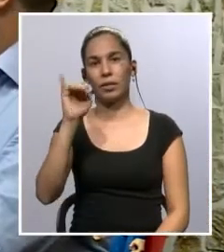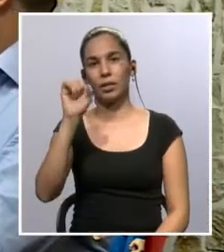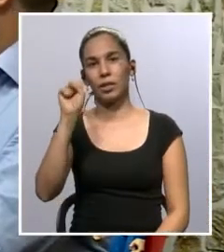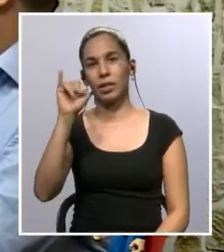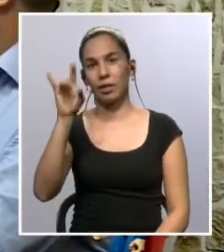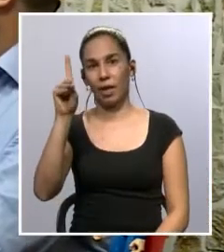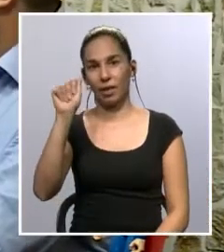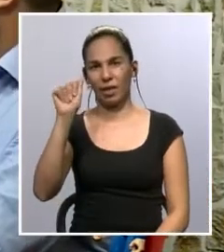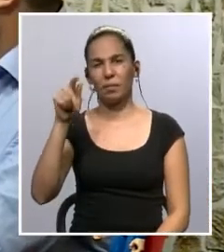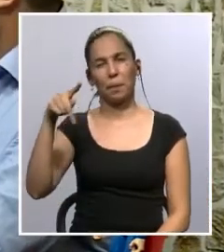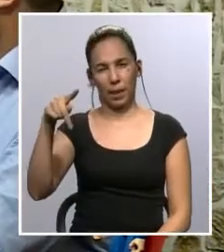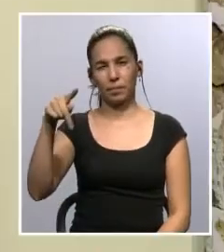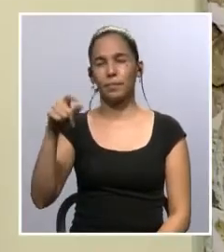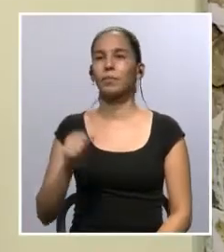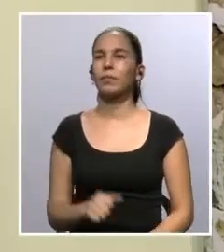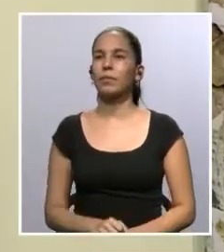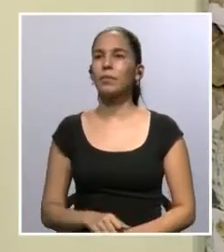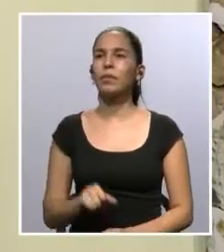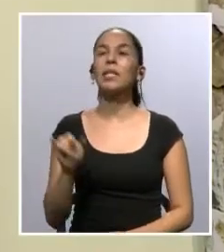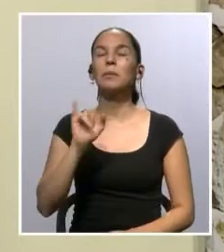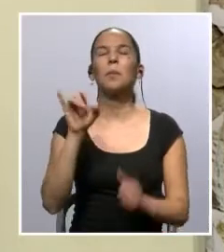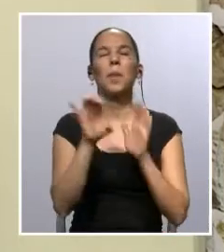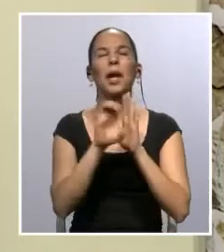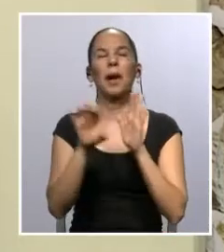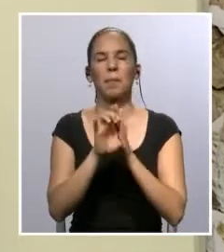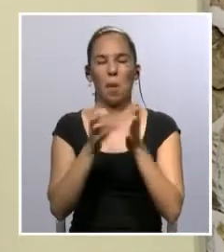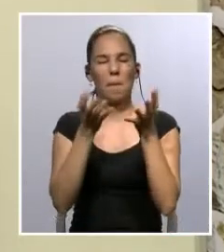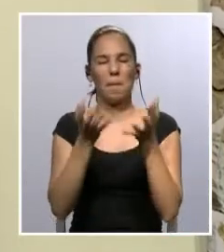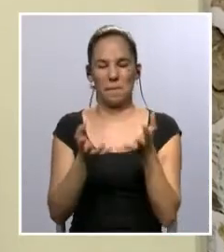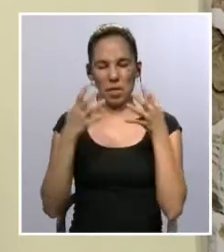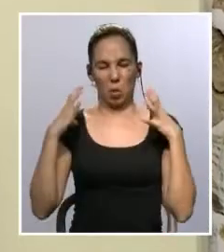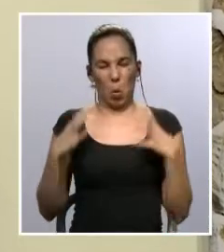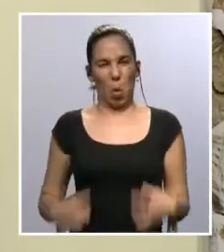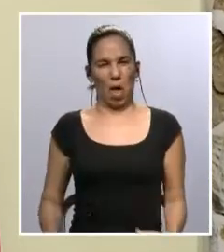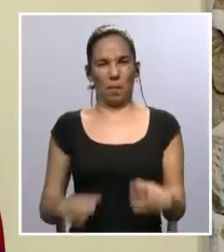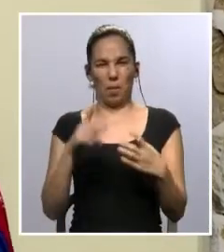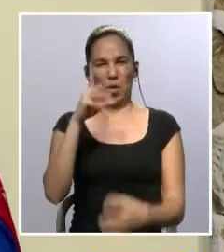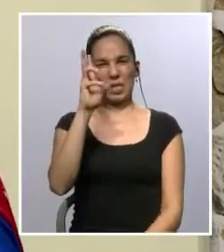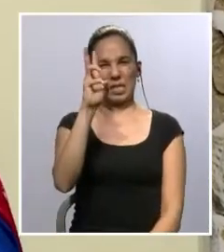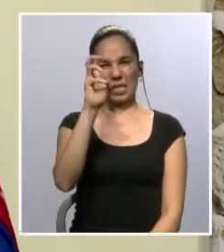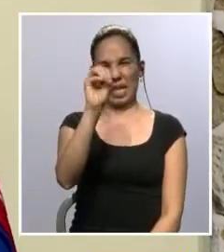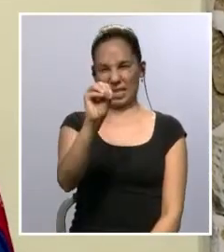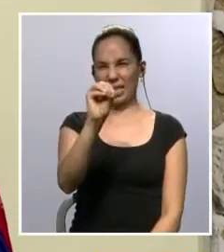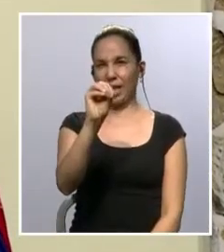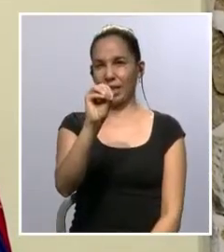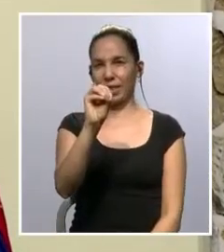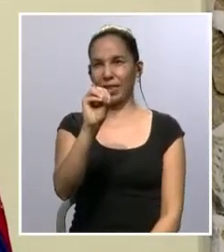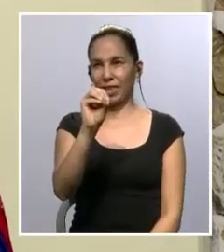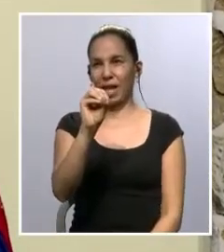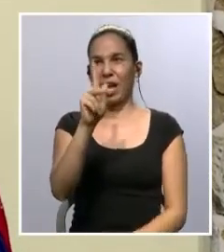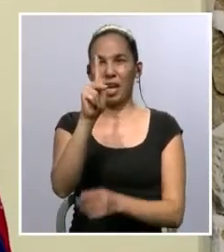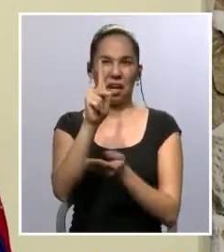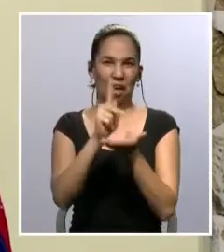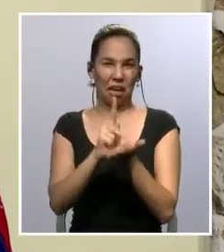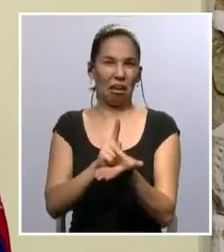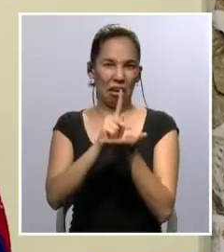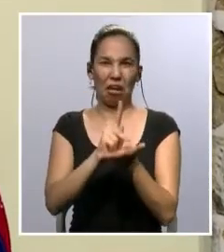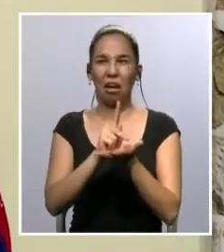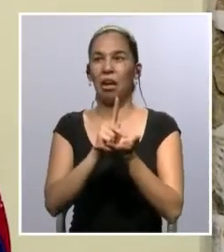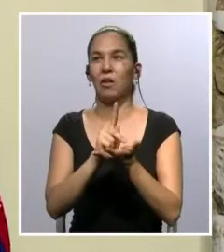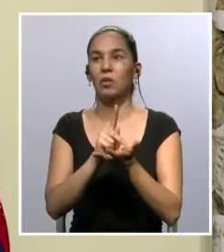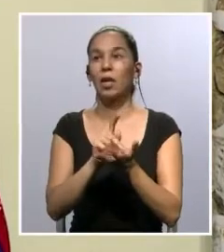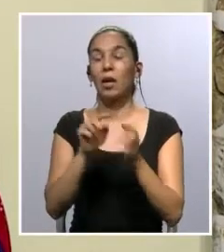Superman tiene una masa de 60 kilogramos. ¿Ok? Muy flaquito. Y la densidad del aire es de